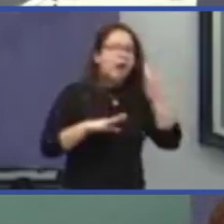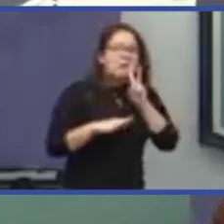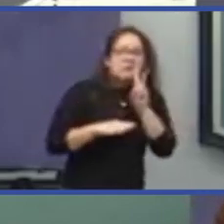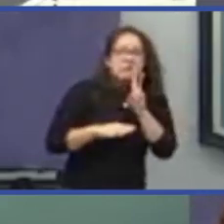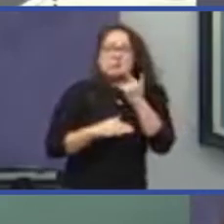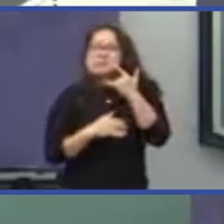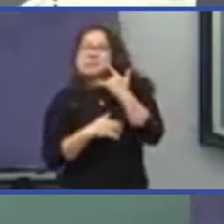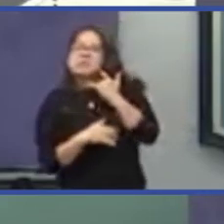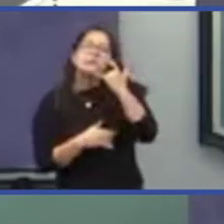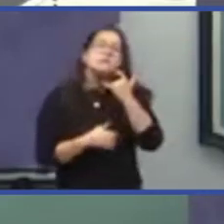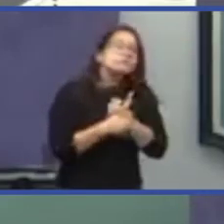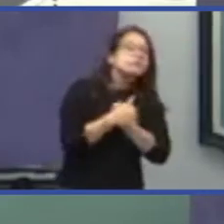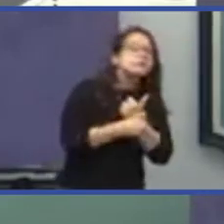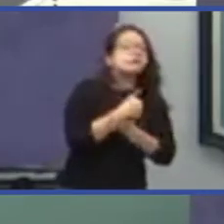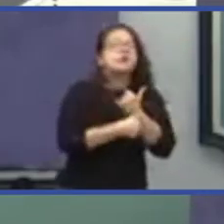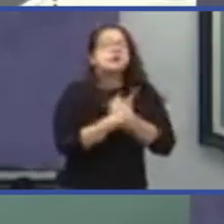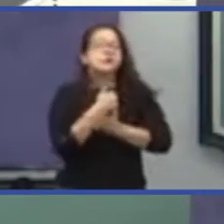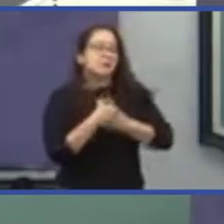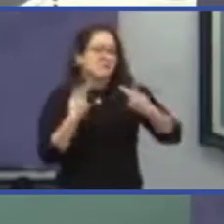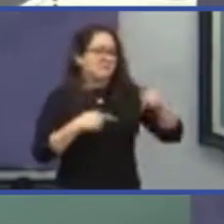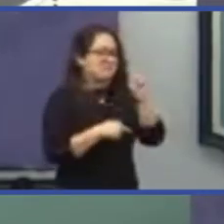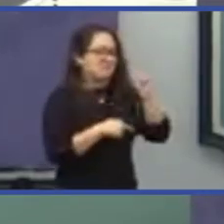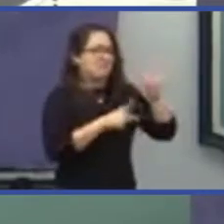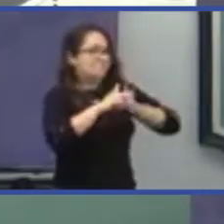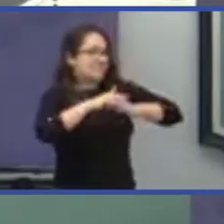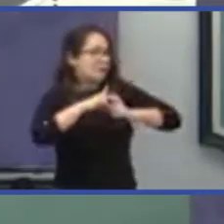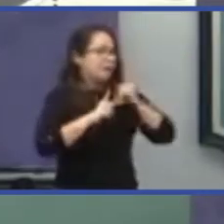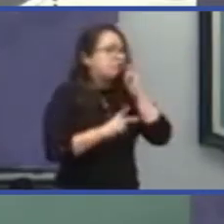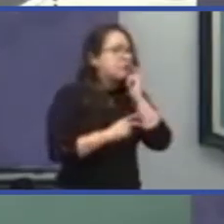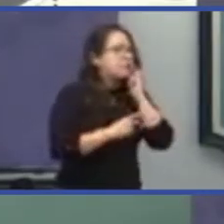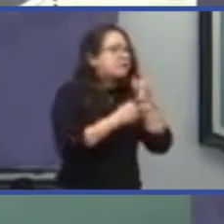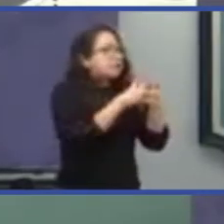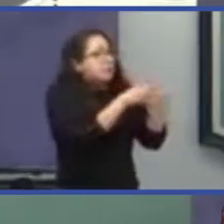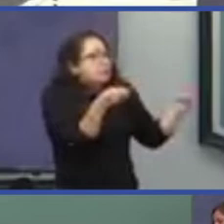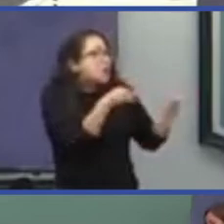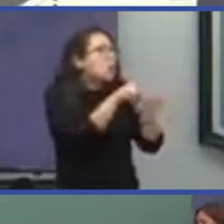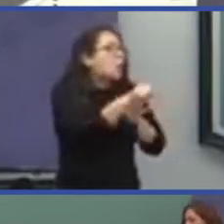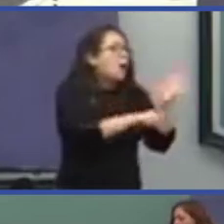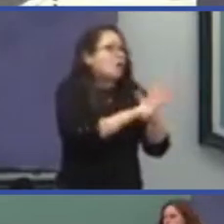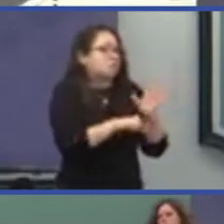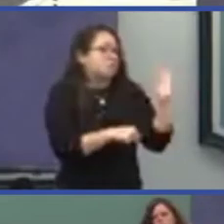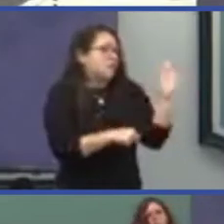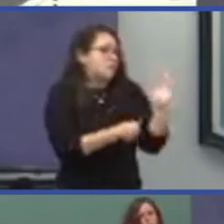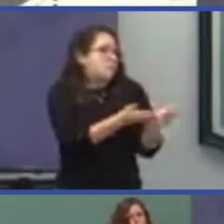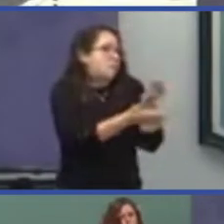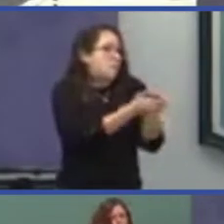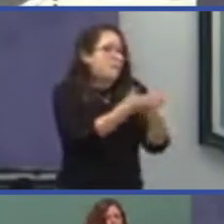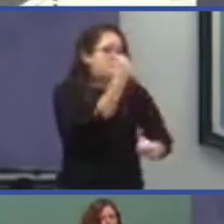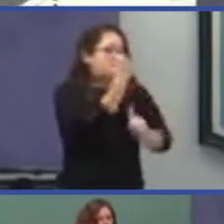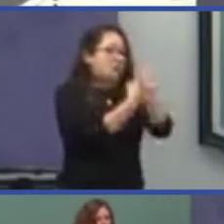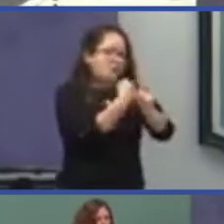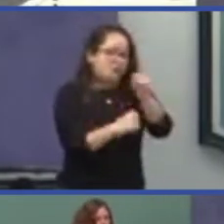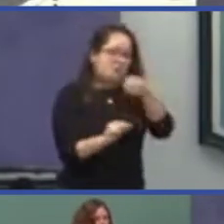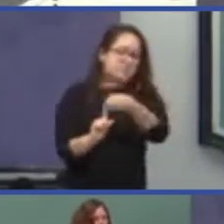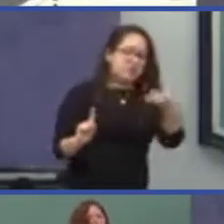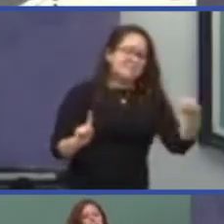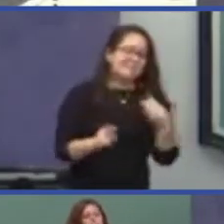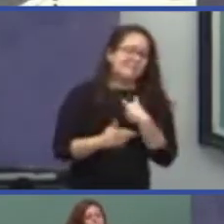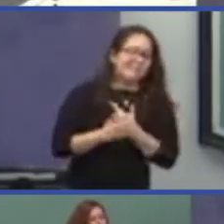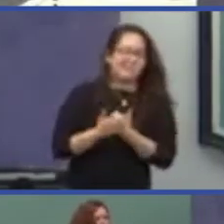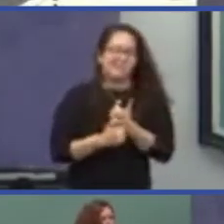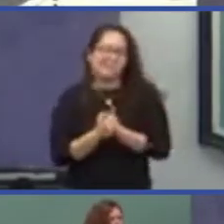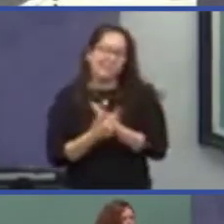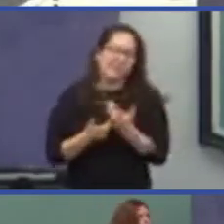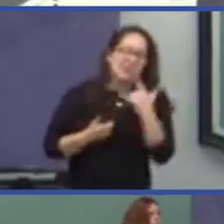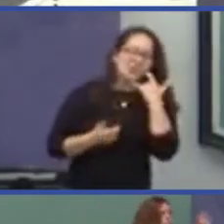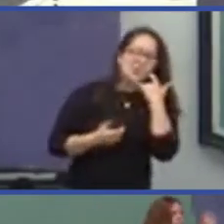tratan de resolver. Uno se plantea un acertijo muy difícil de un problema y uno mismo trata de resolverlo. Pero a veces